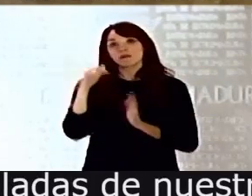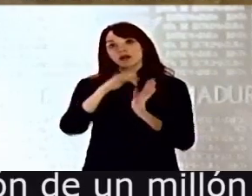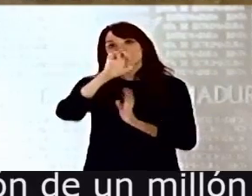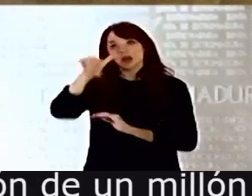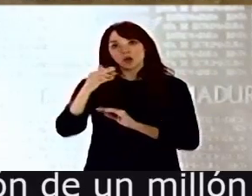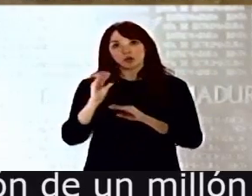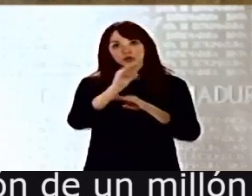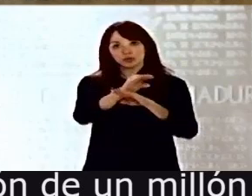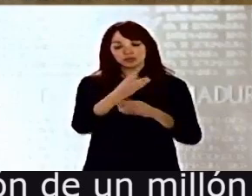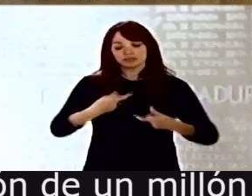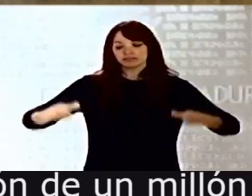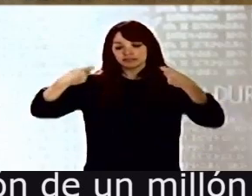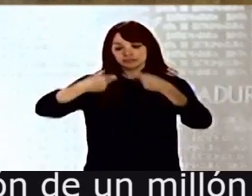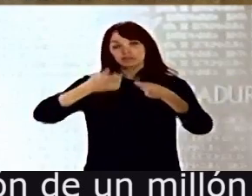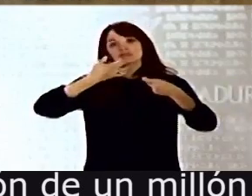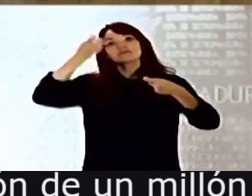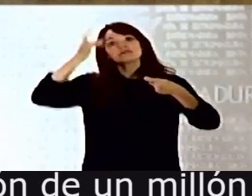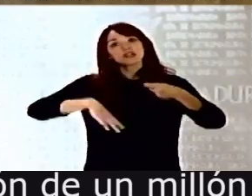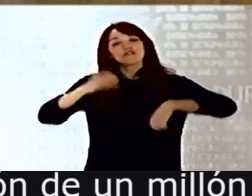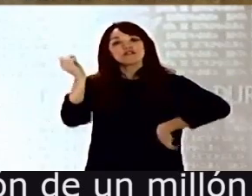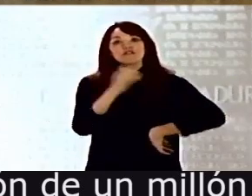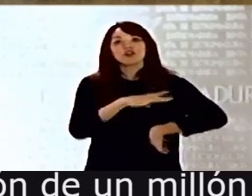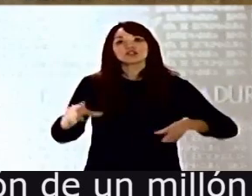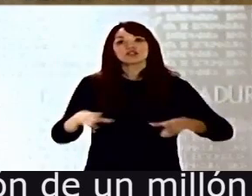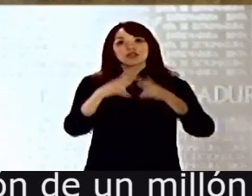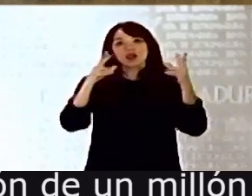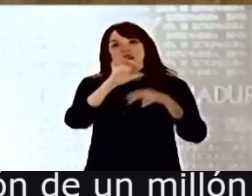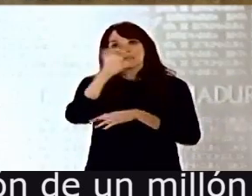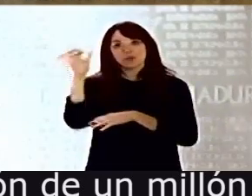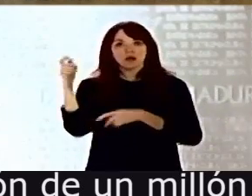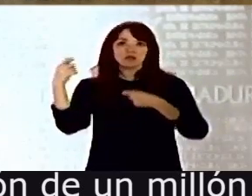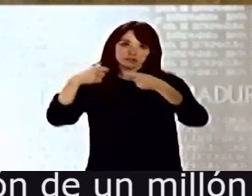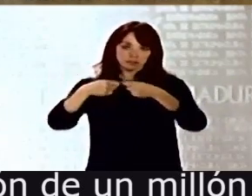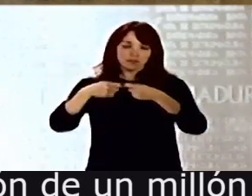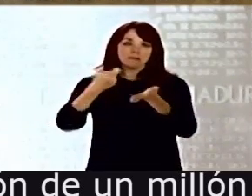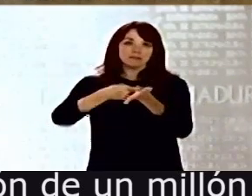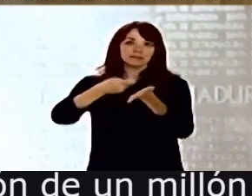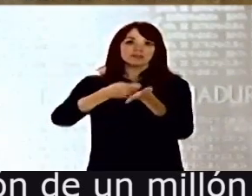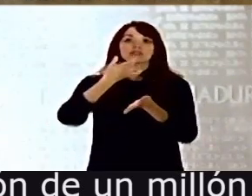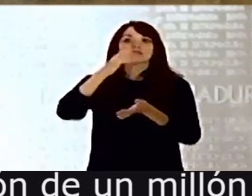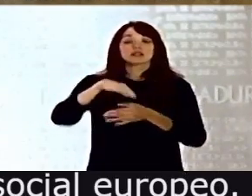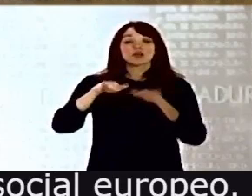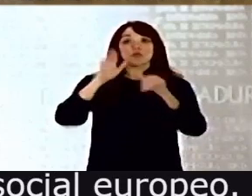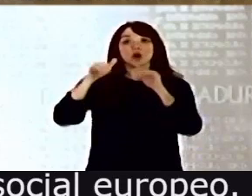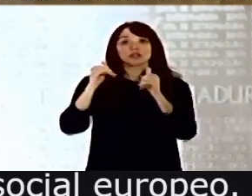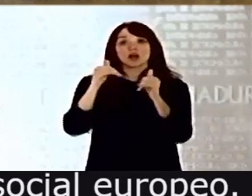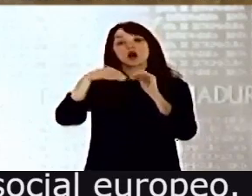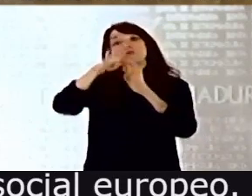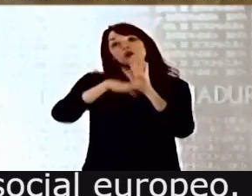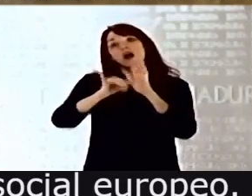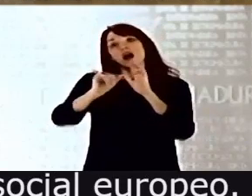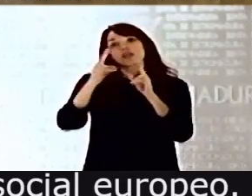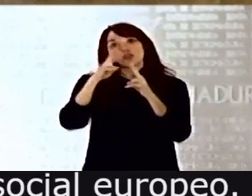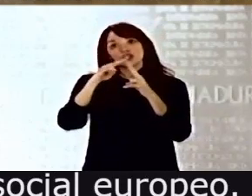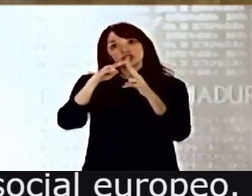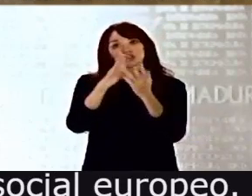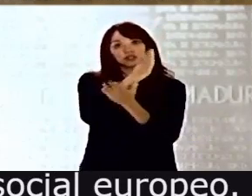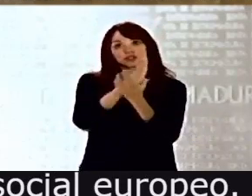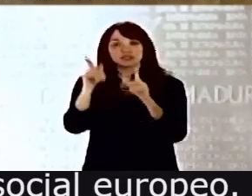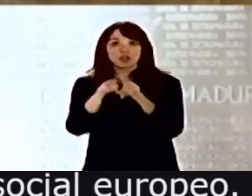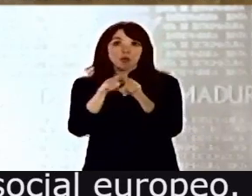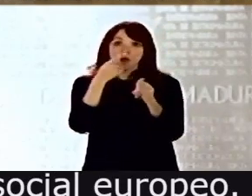euros cofinanciados con cargo al Fondo Social Europeo. Esta convocatoria contempla 2 programas, como ya ocurrió en la convocatoria